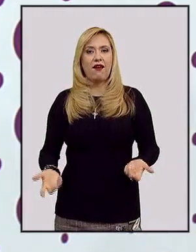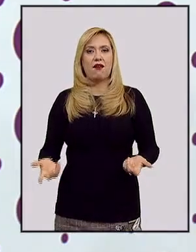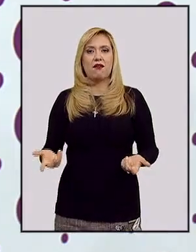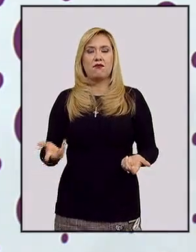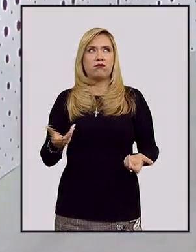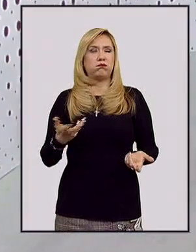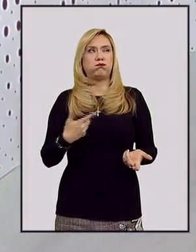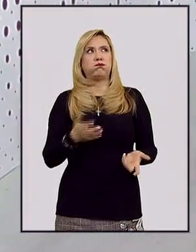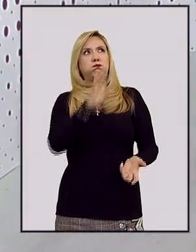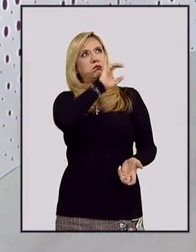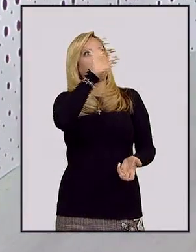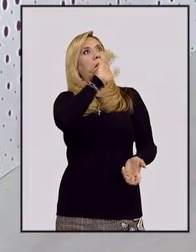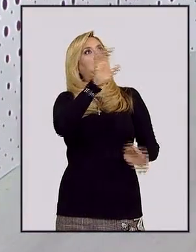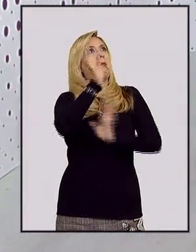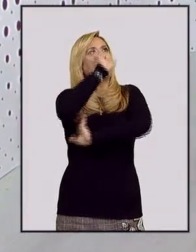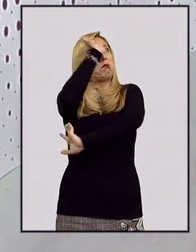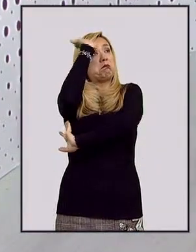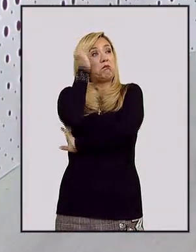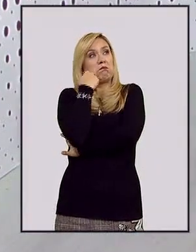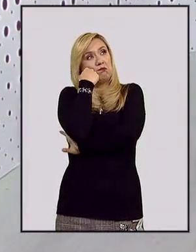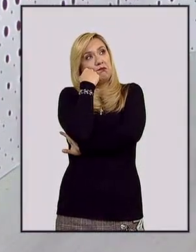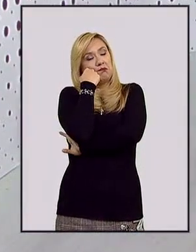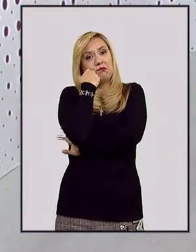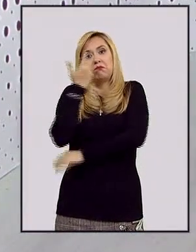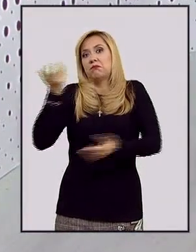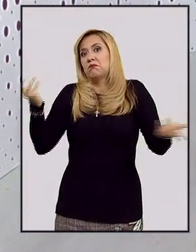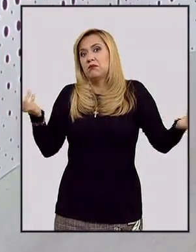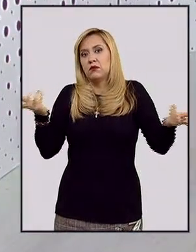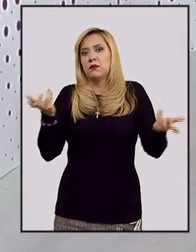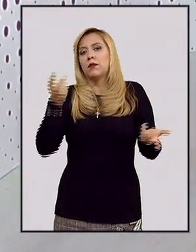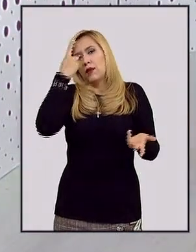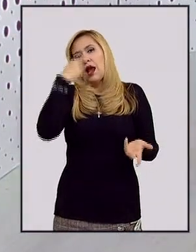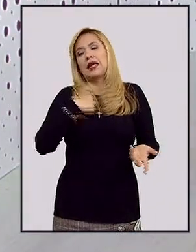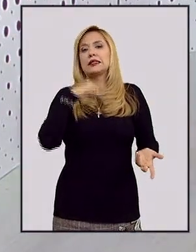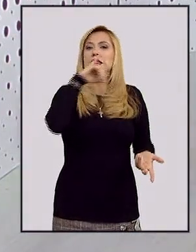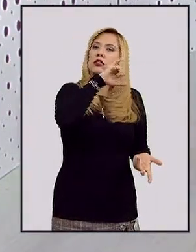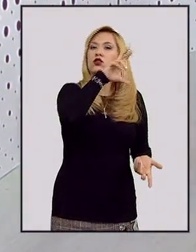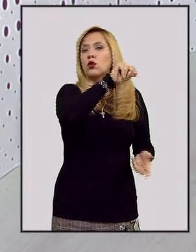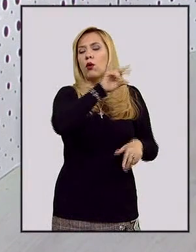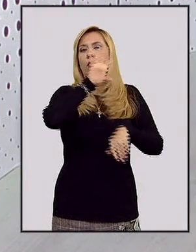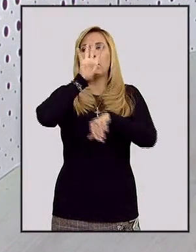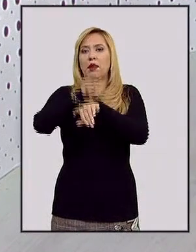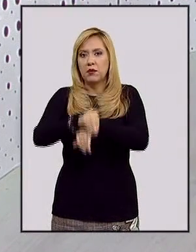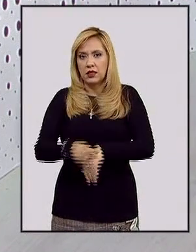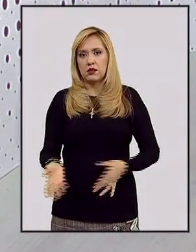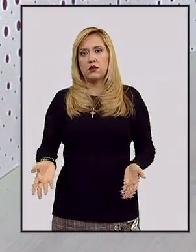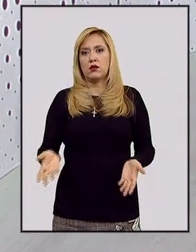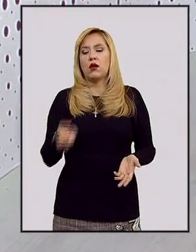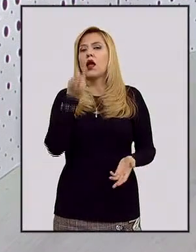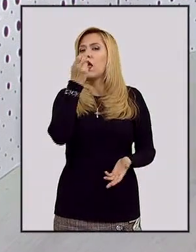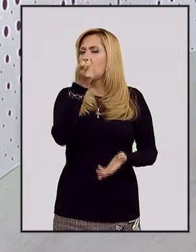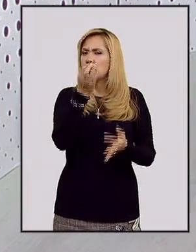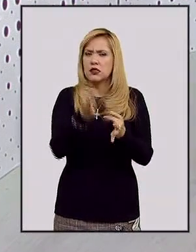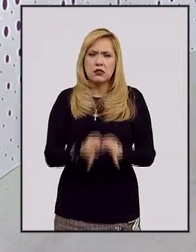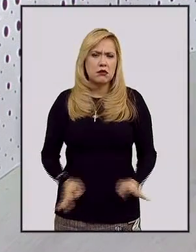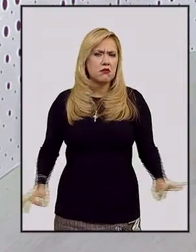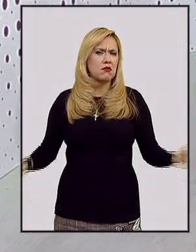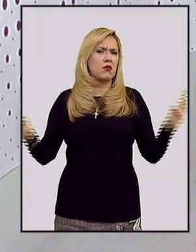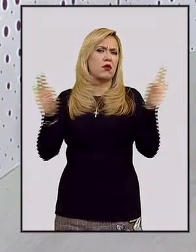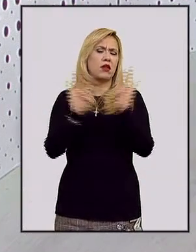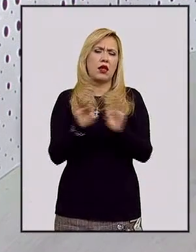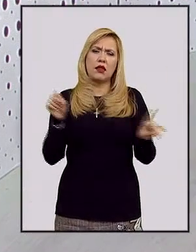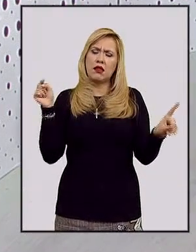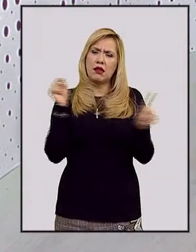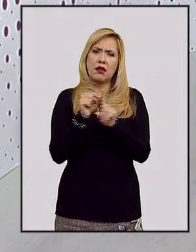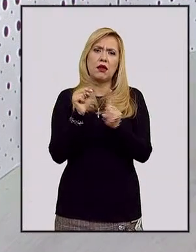esto implica entonces la validez, digamos, del consentimiento informado, ¿no? Me parece que eso podría ser algo fundamental y